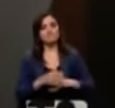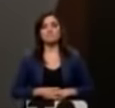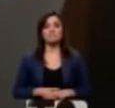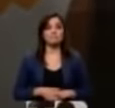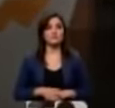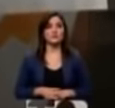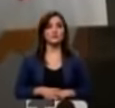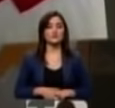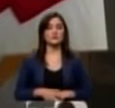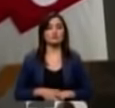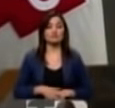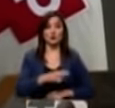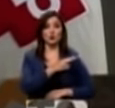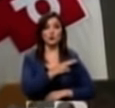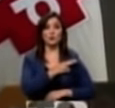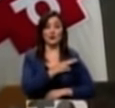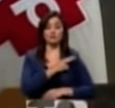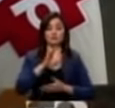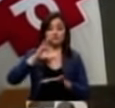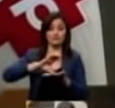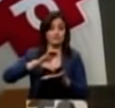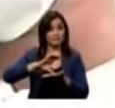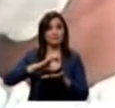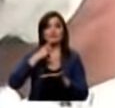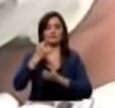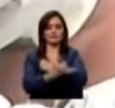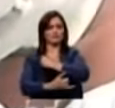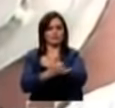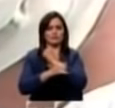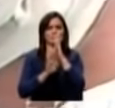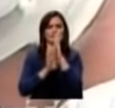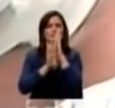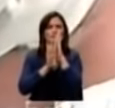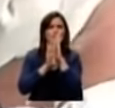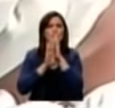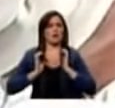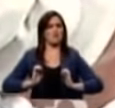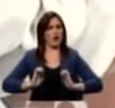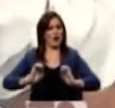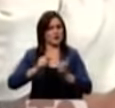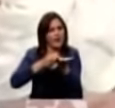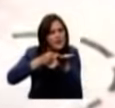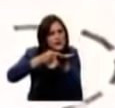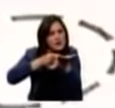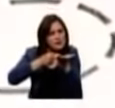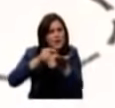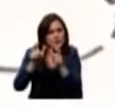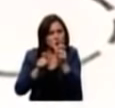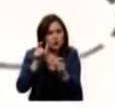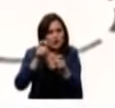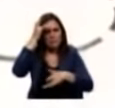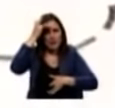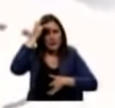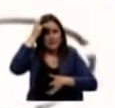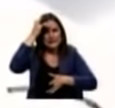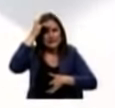Según el decano de la Facultad de Medicina de la Universidad Central, el país ha hecho grandes esfuerzos en el tema genético para evitar que la población de